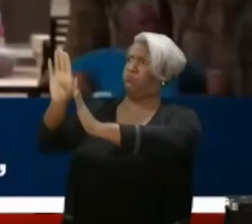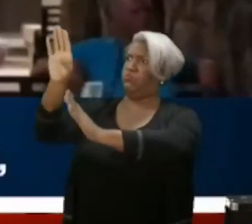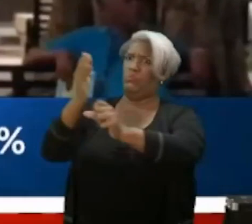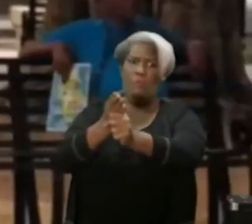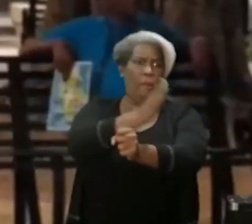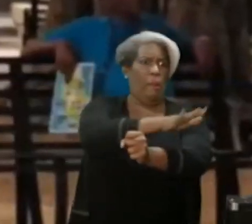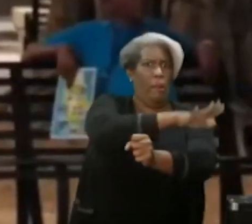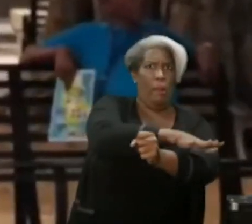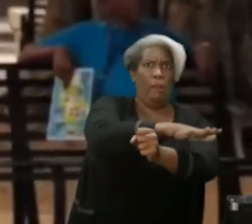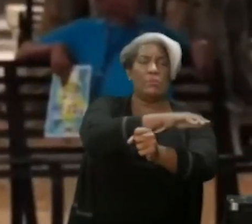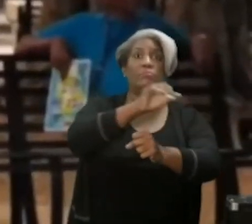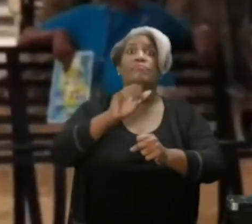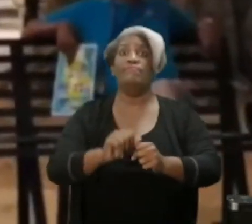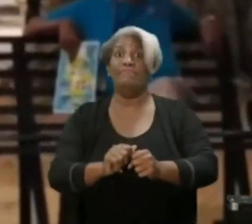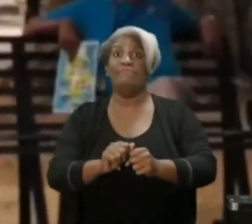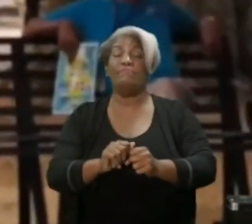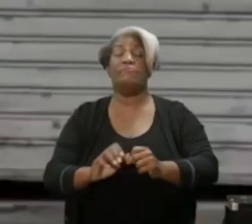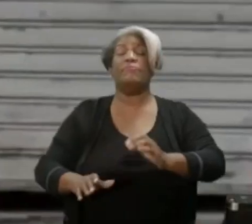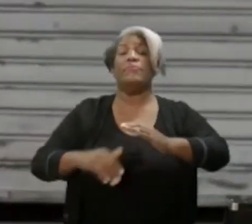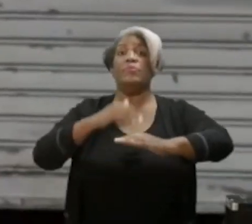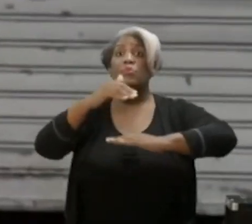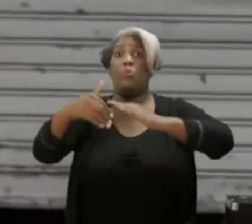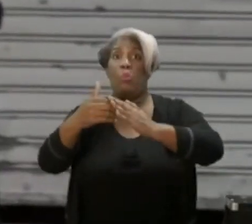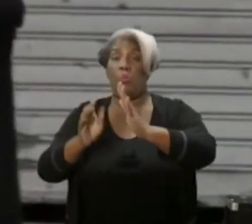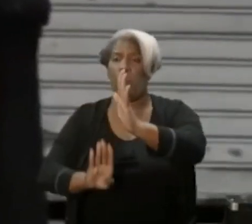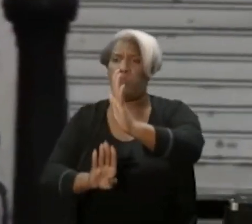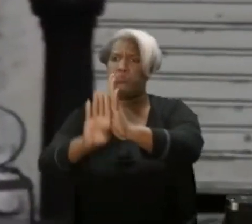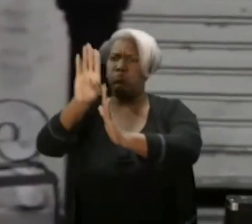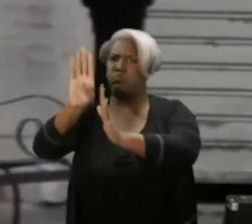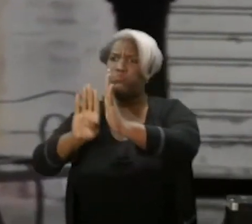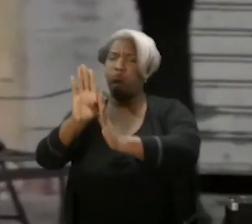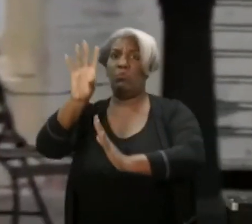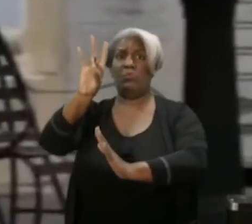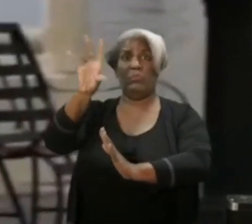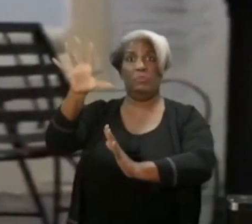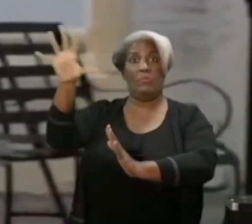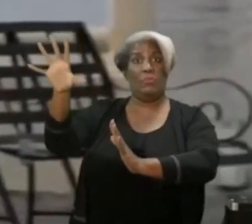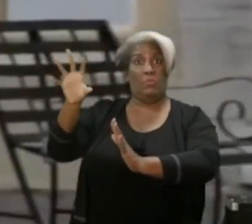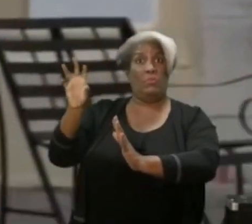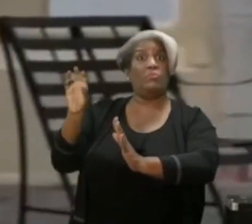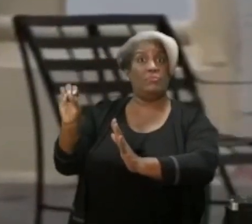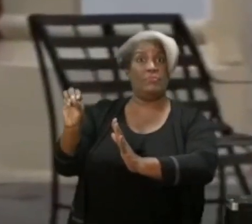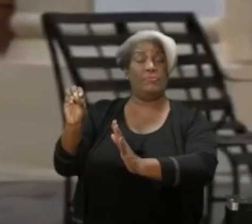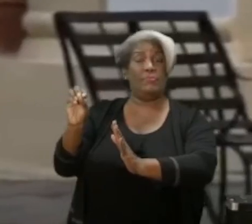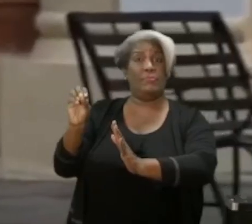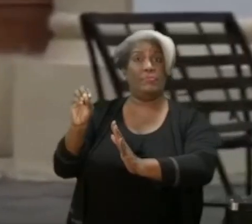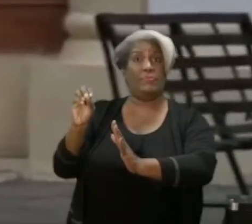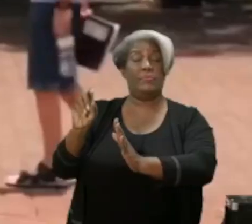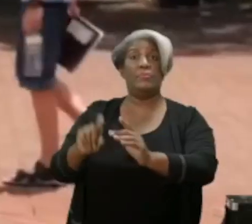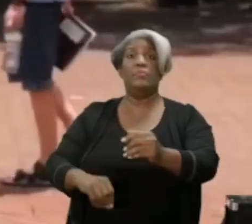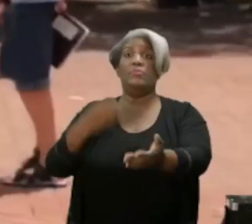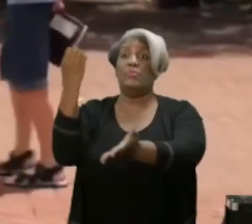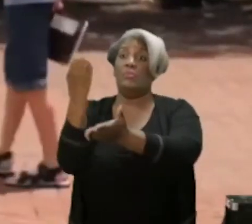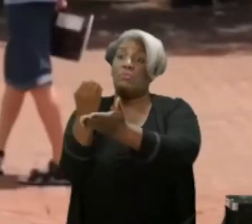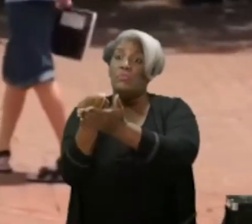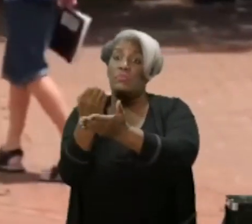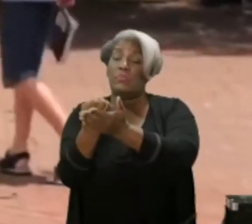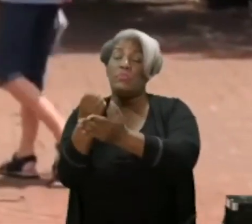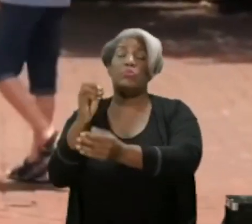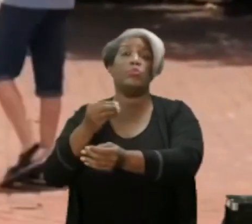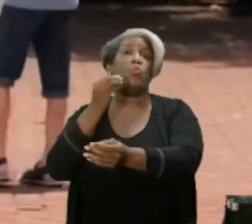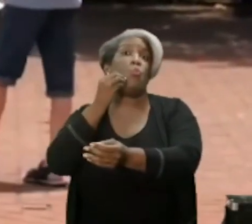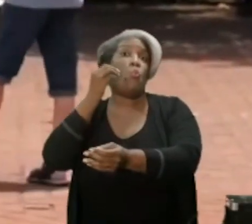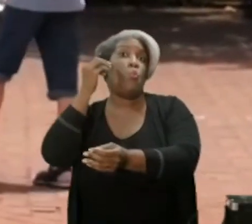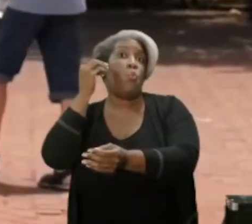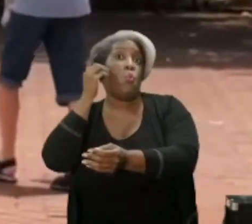niveles históricamente altos, con un promedio anual cercano al 75%, mientras que la economía de los hogares que